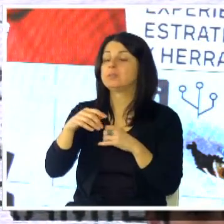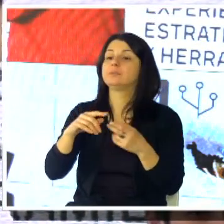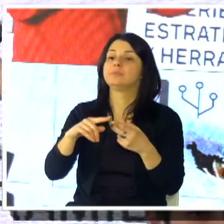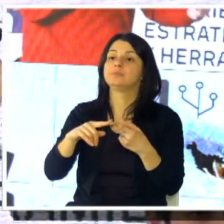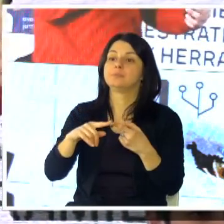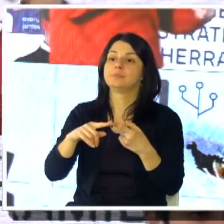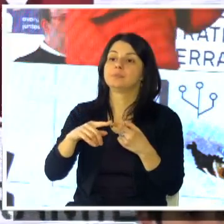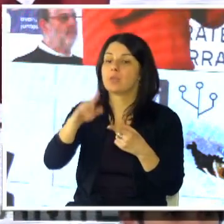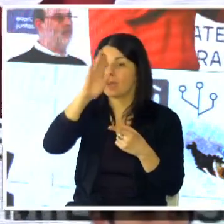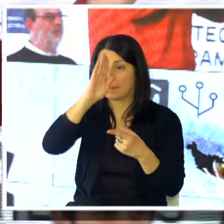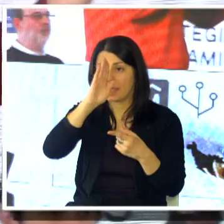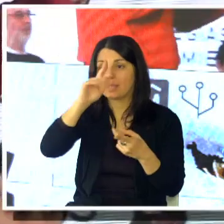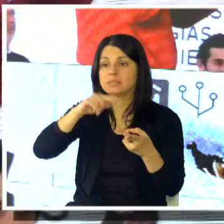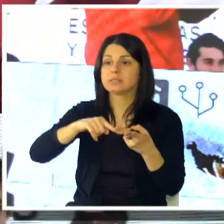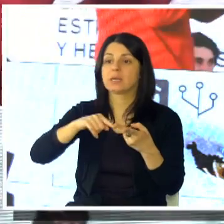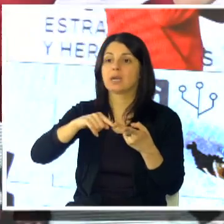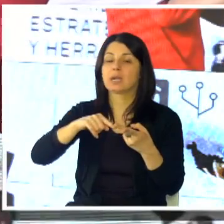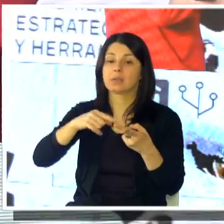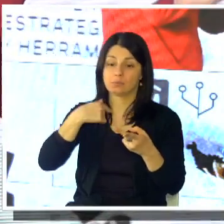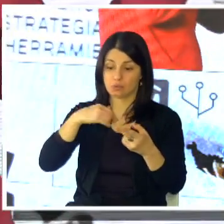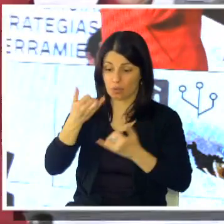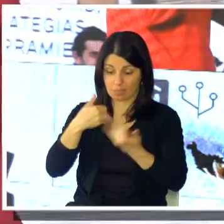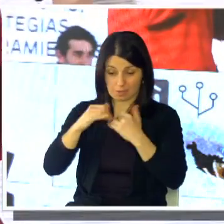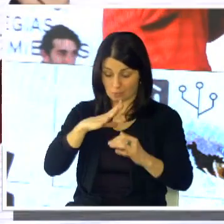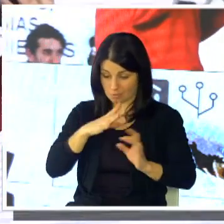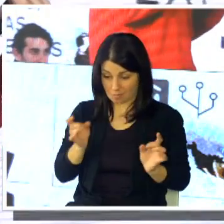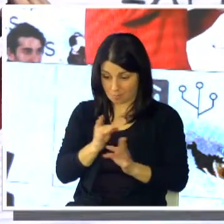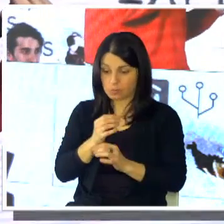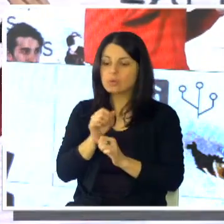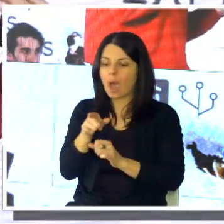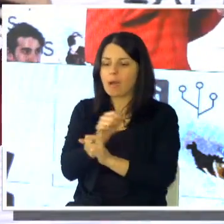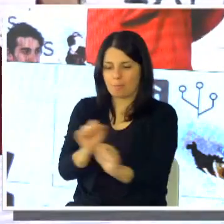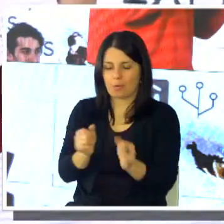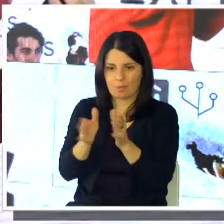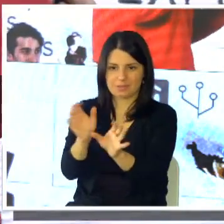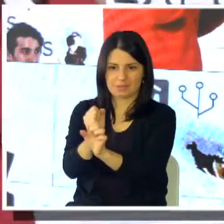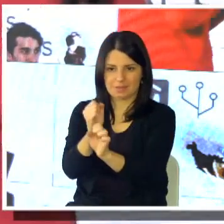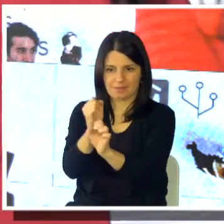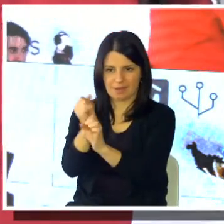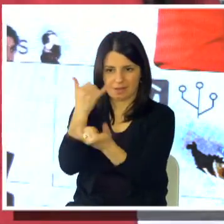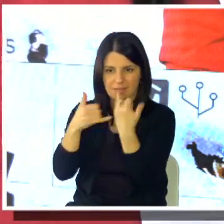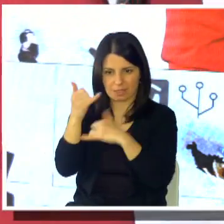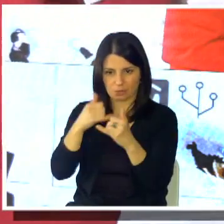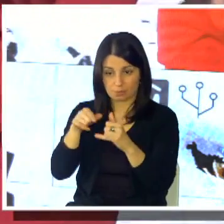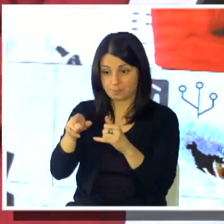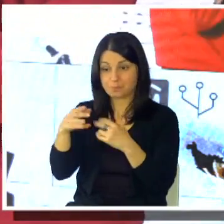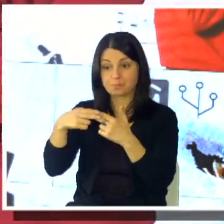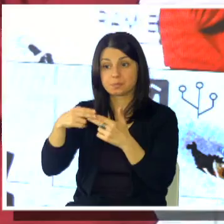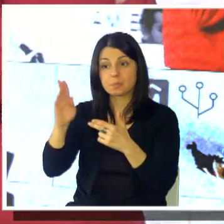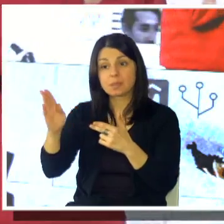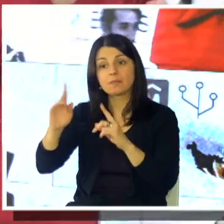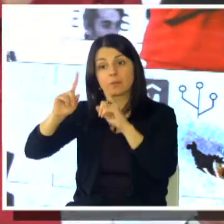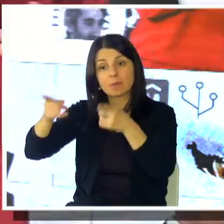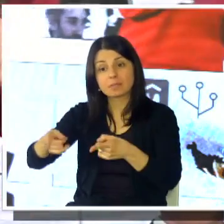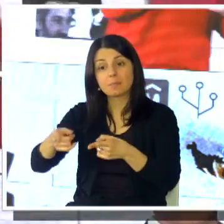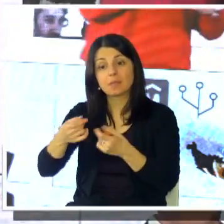de aprendizaje. Una vez que yo tengo los datos, puedo empezar a trabajar con ellos. Esta plataforma también se brinda